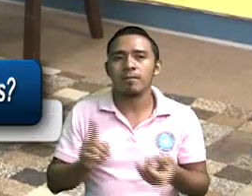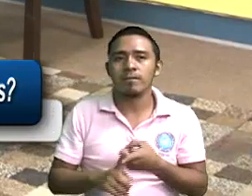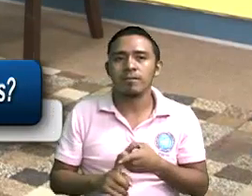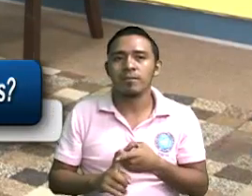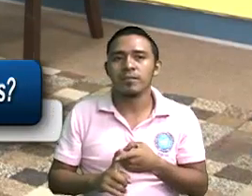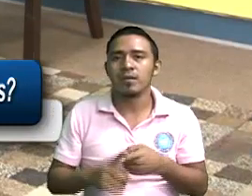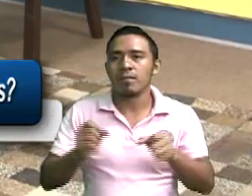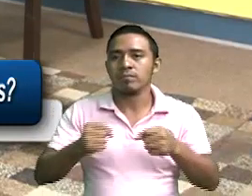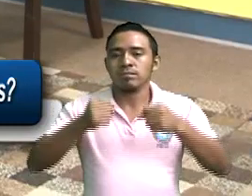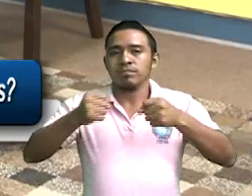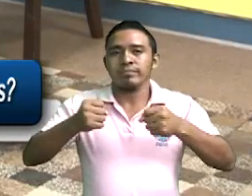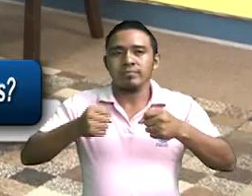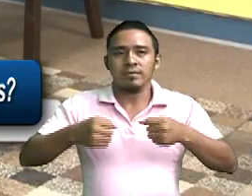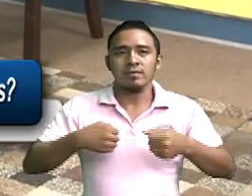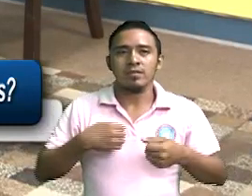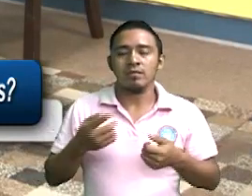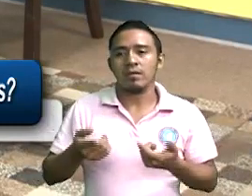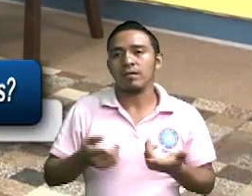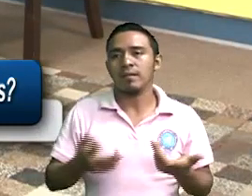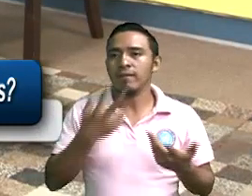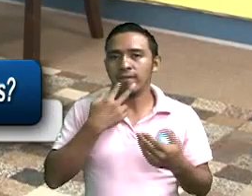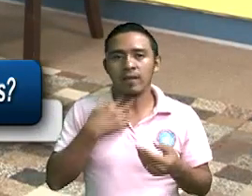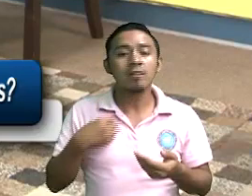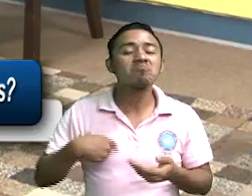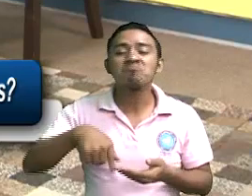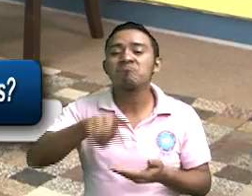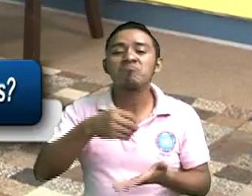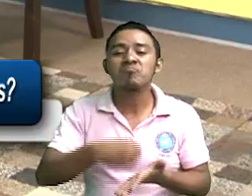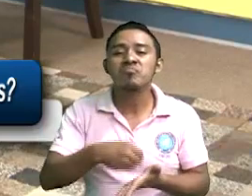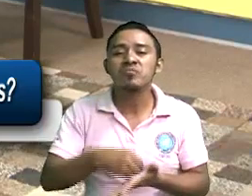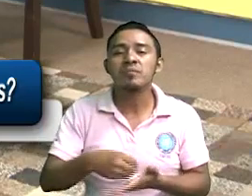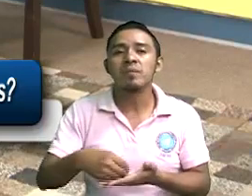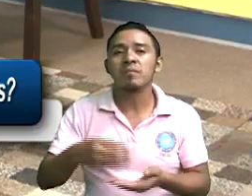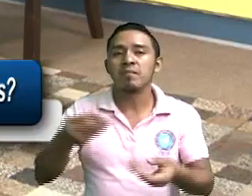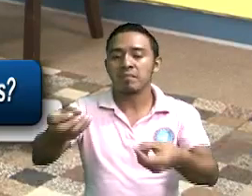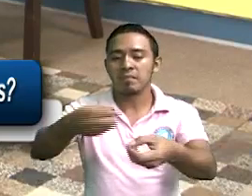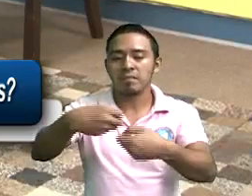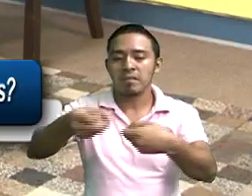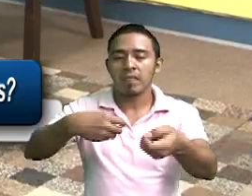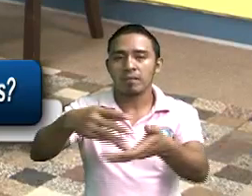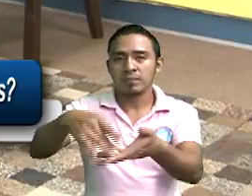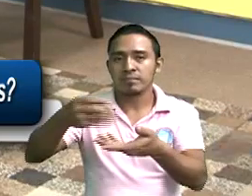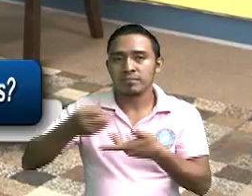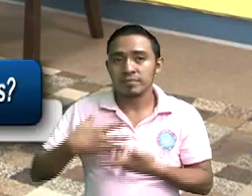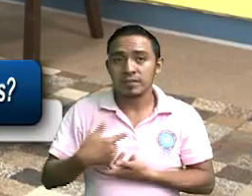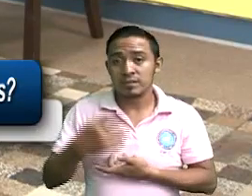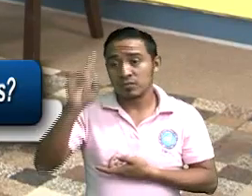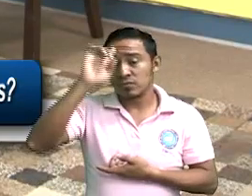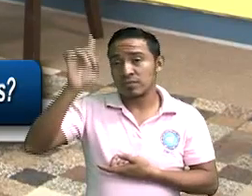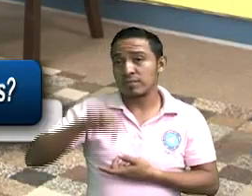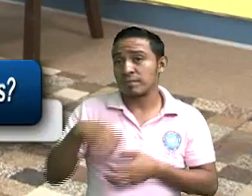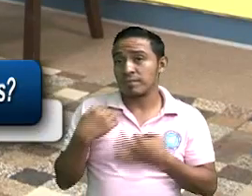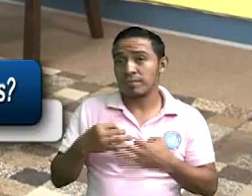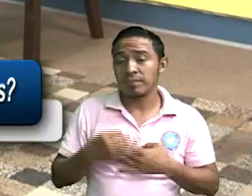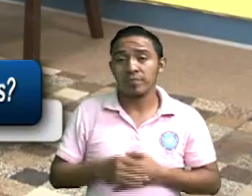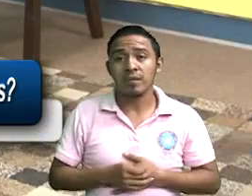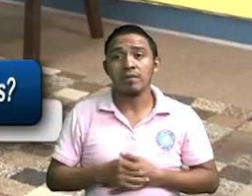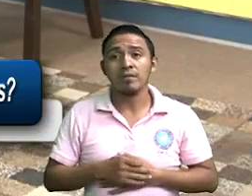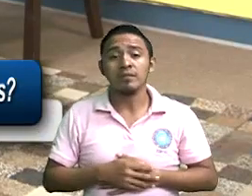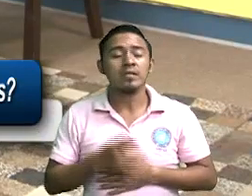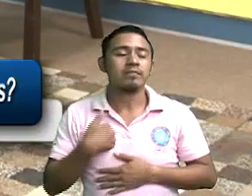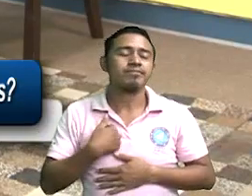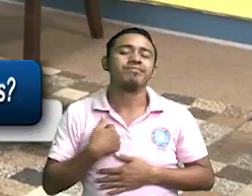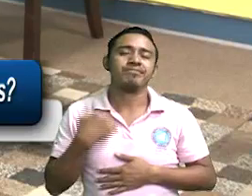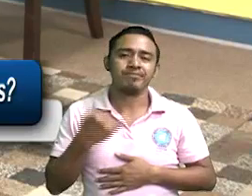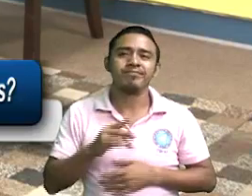tal cosa, y uno sin receta se va, te lo venden, y no sabes si estás haciendo bien o mal. No, me queda